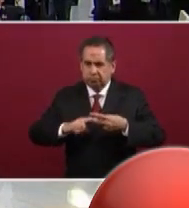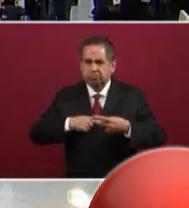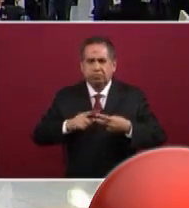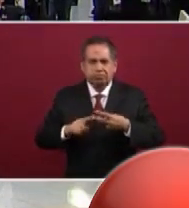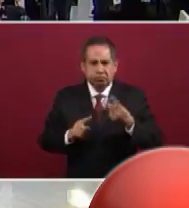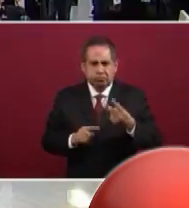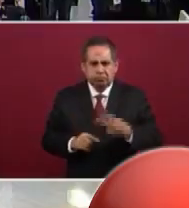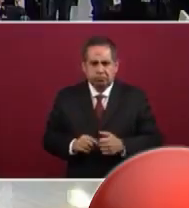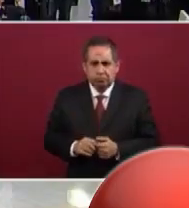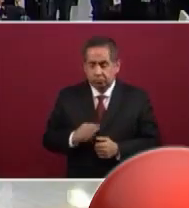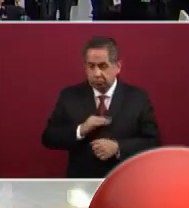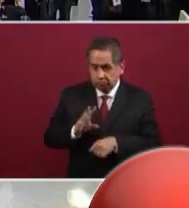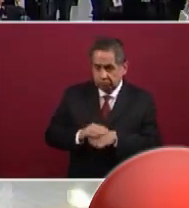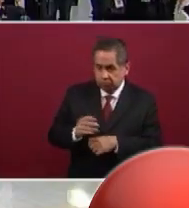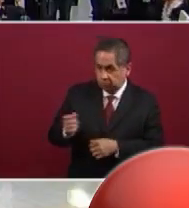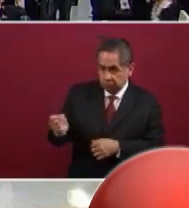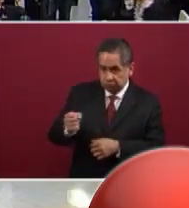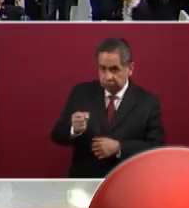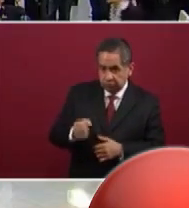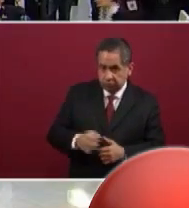otra. ¿Puedo darle el micrófono?